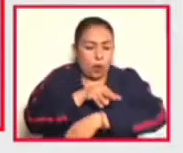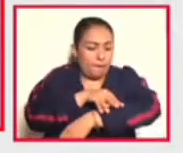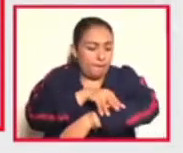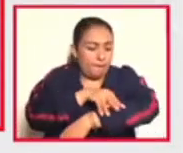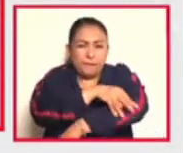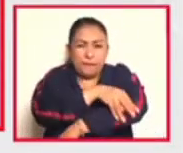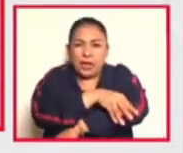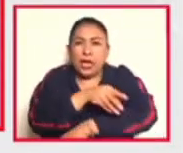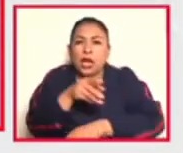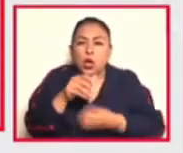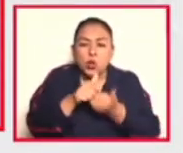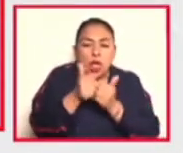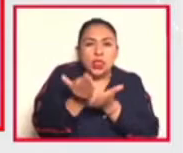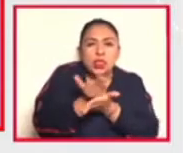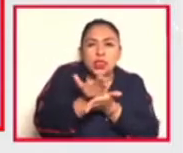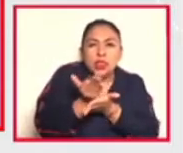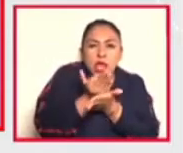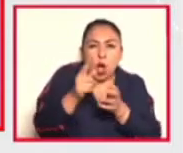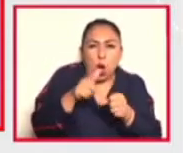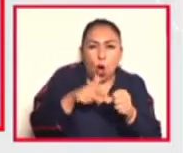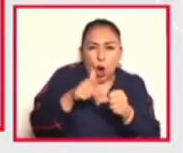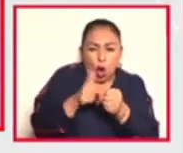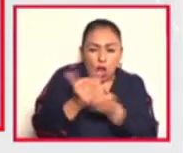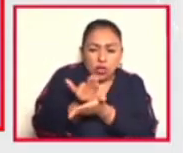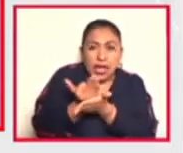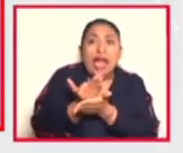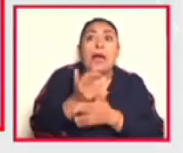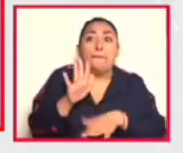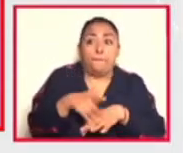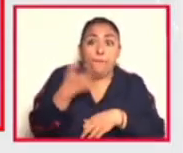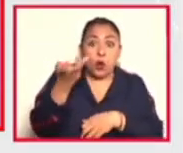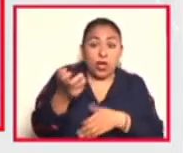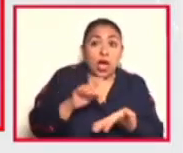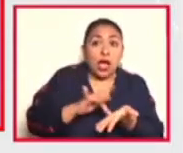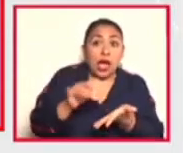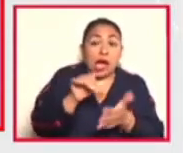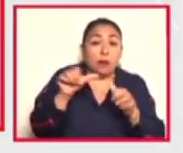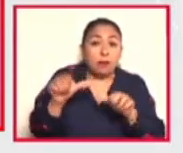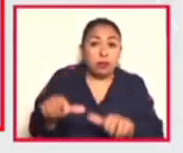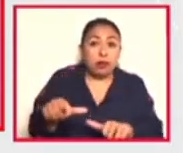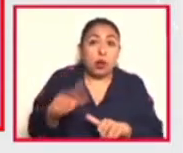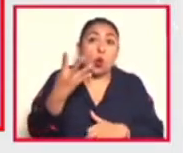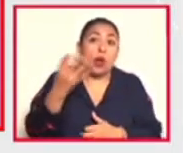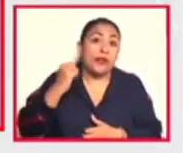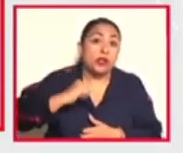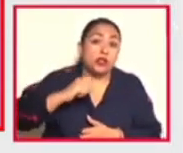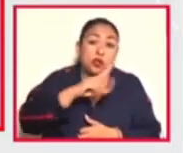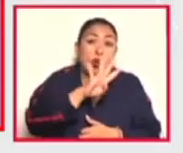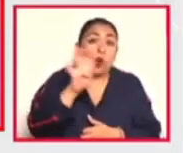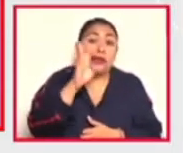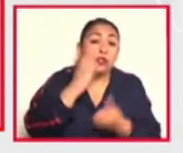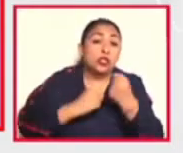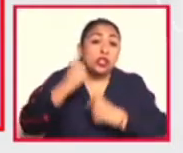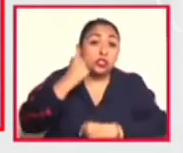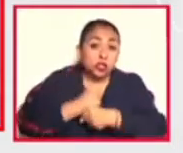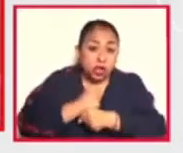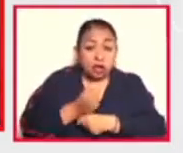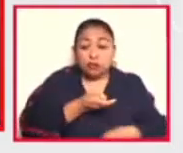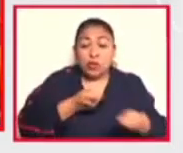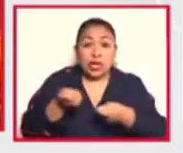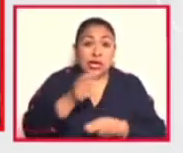morenitos y eso es lo que hizo que sobrevivieran a los 4 siglos de dominación española y al siglo